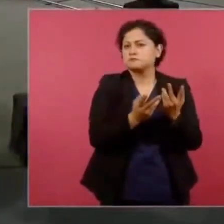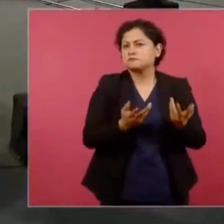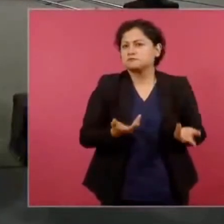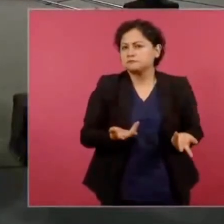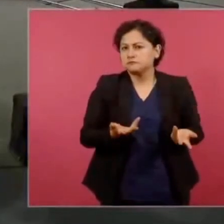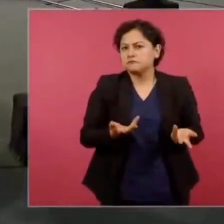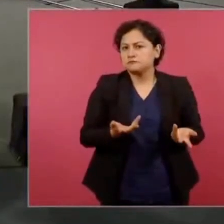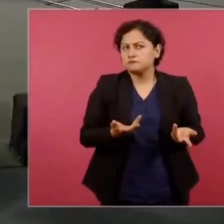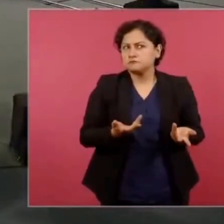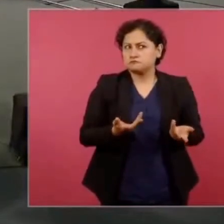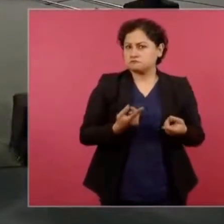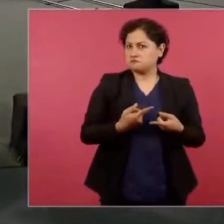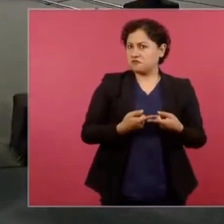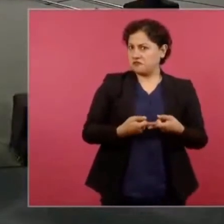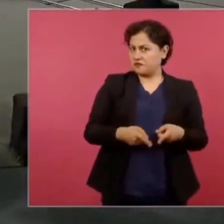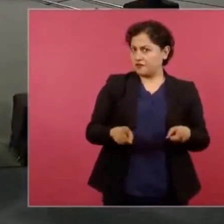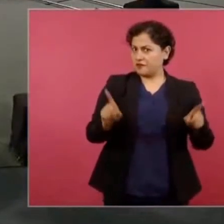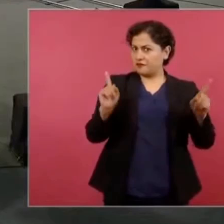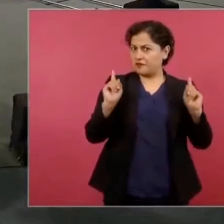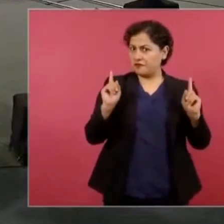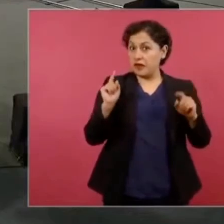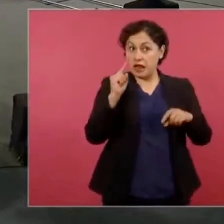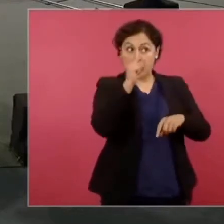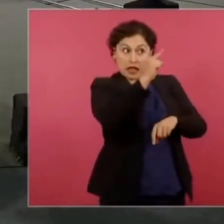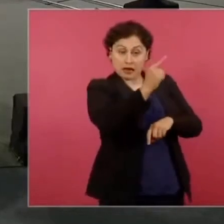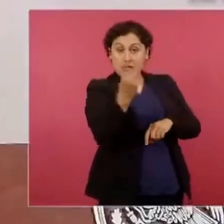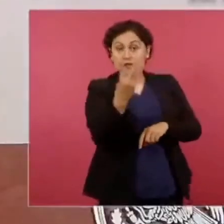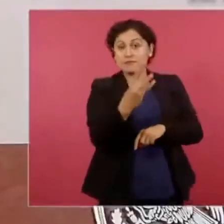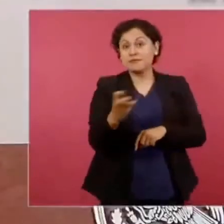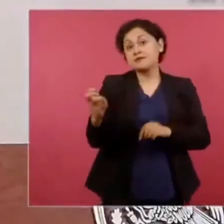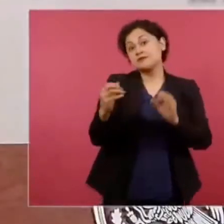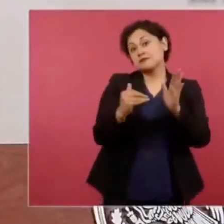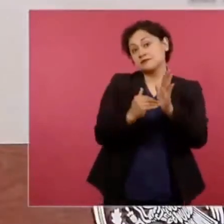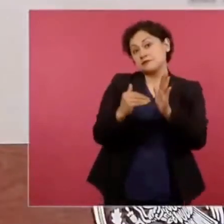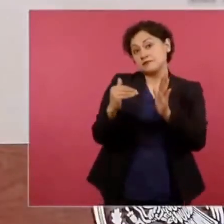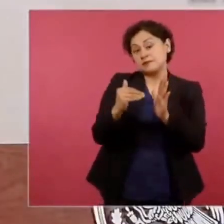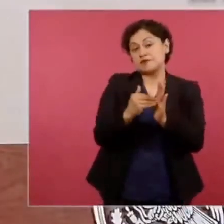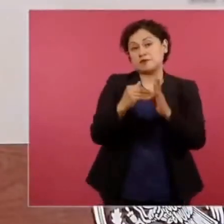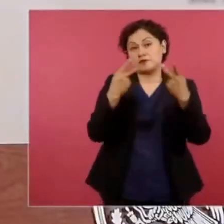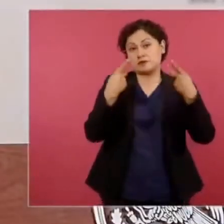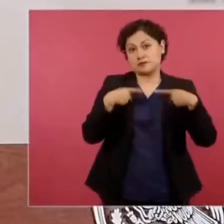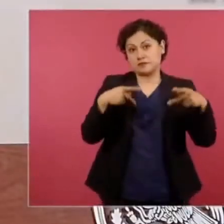proporción, aun cuando ellos tienen más de 300 millones de habitantes, nosotros 130.